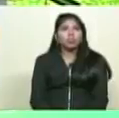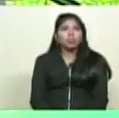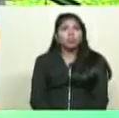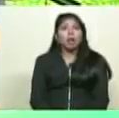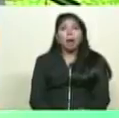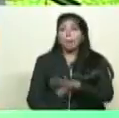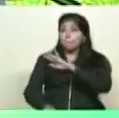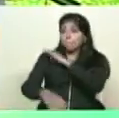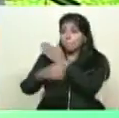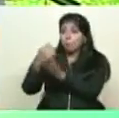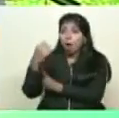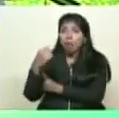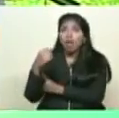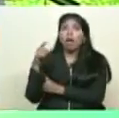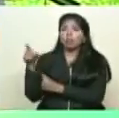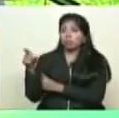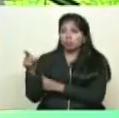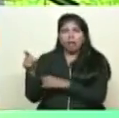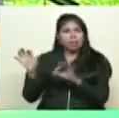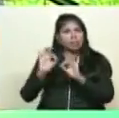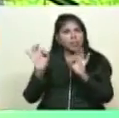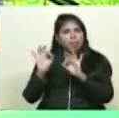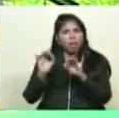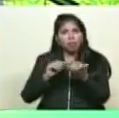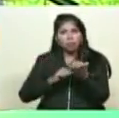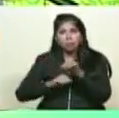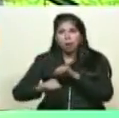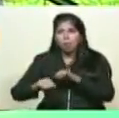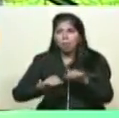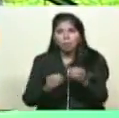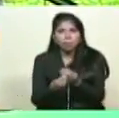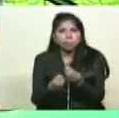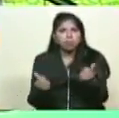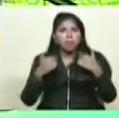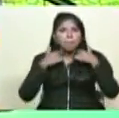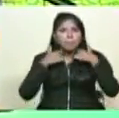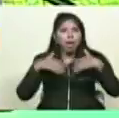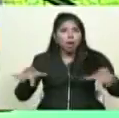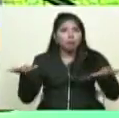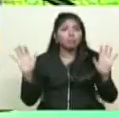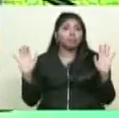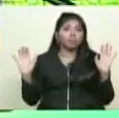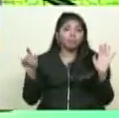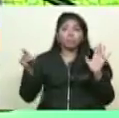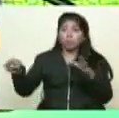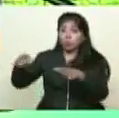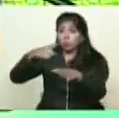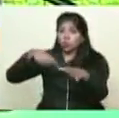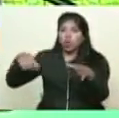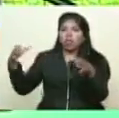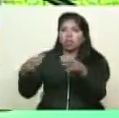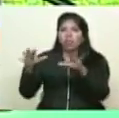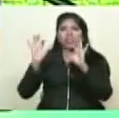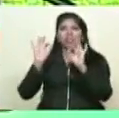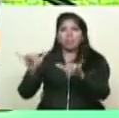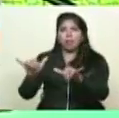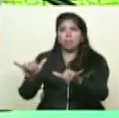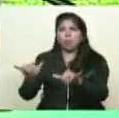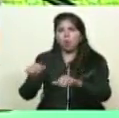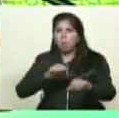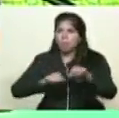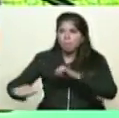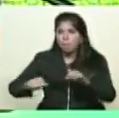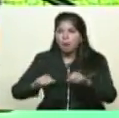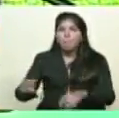Poder que no se ejerce, se pierde, compadre. La clase obrera tiene que ejercer el poder